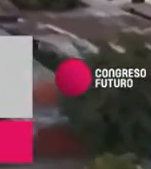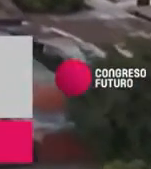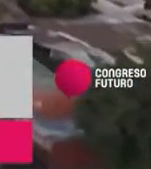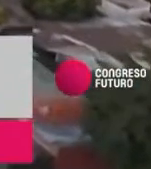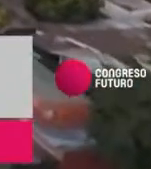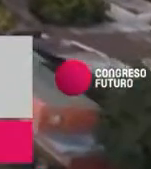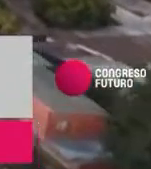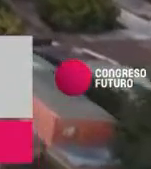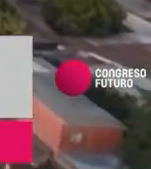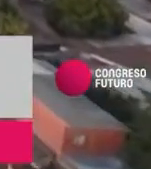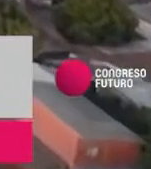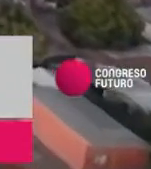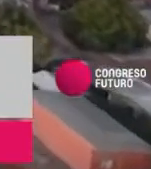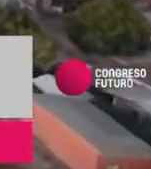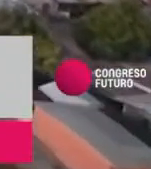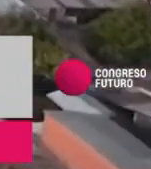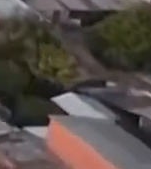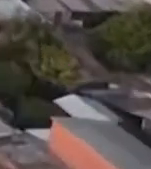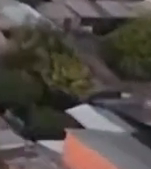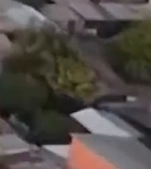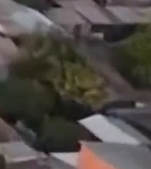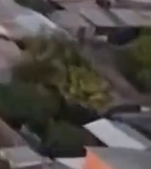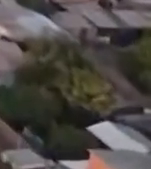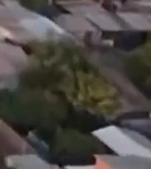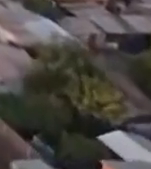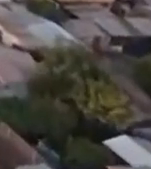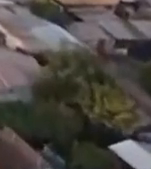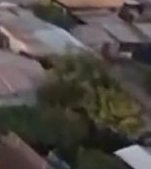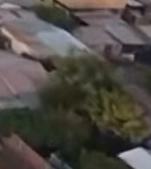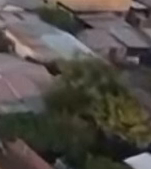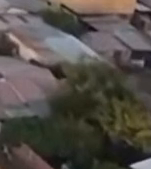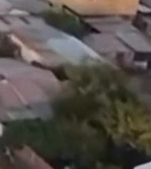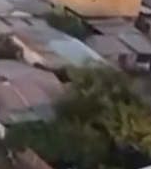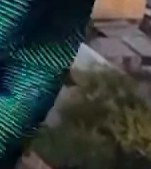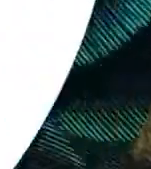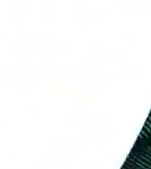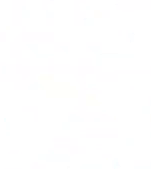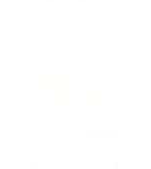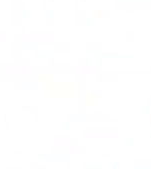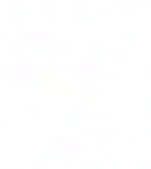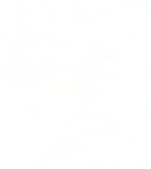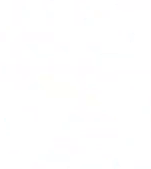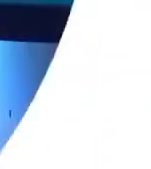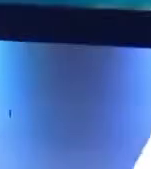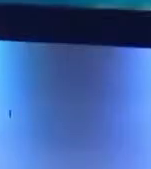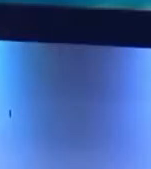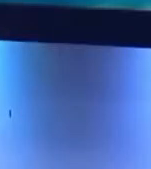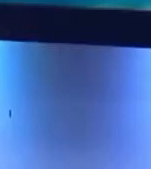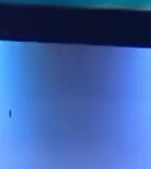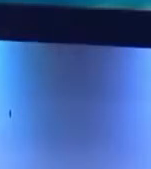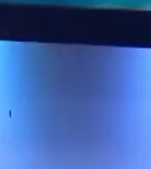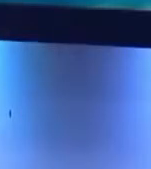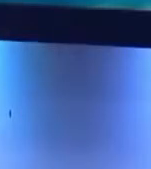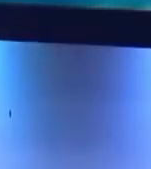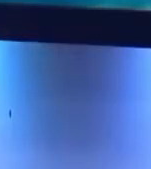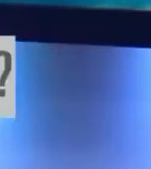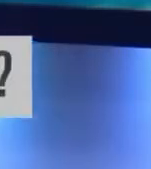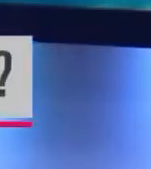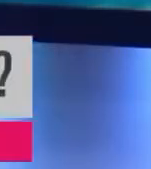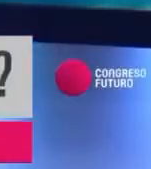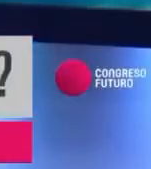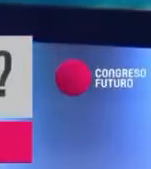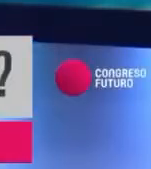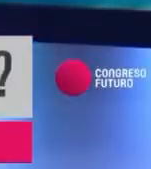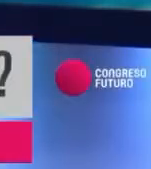avanzar hacia un futuro mejor. Sí. Pensar en